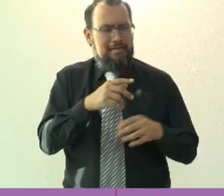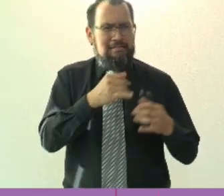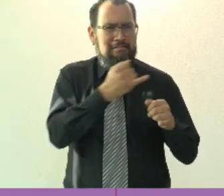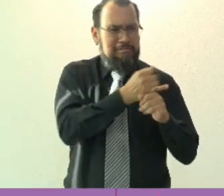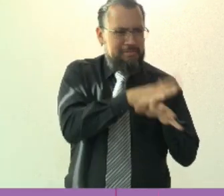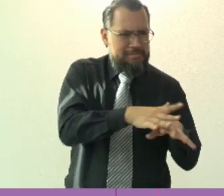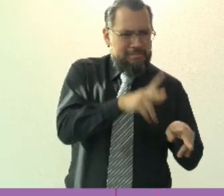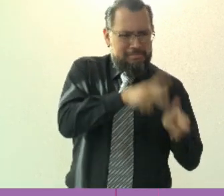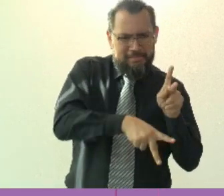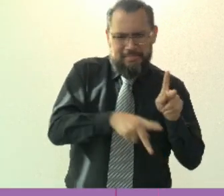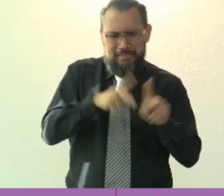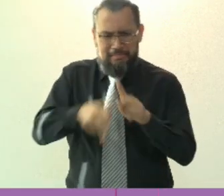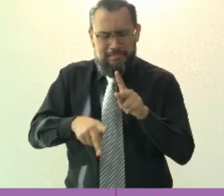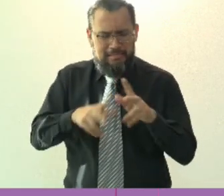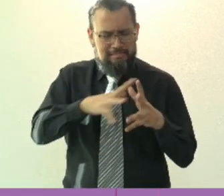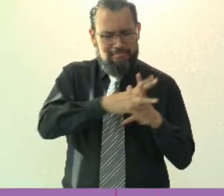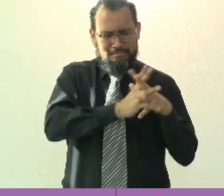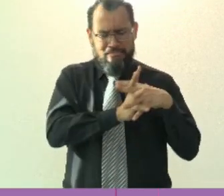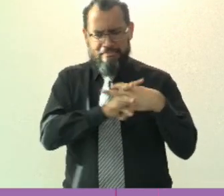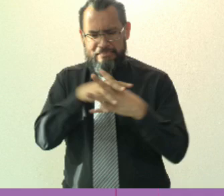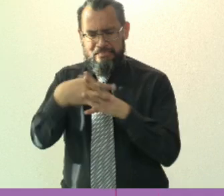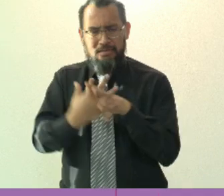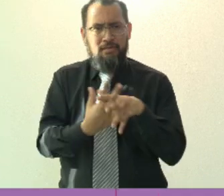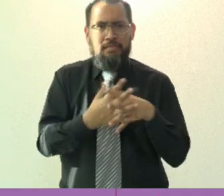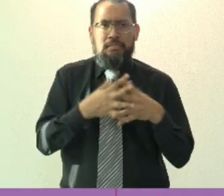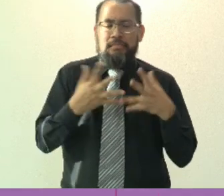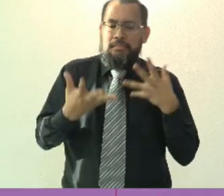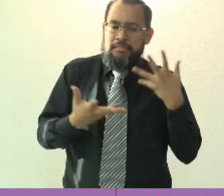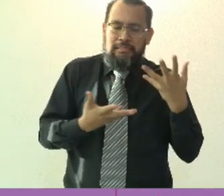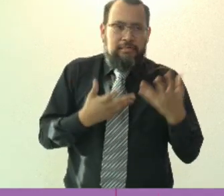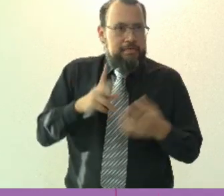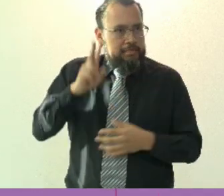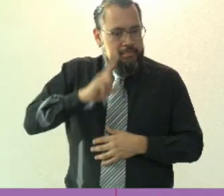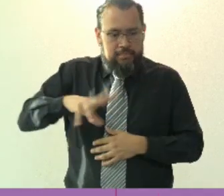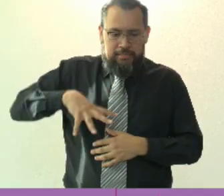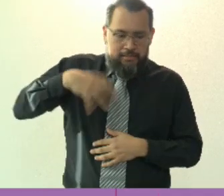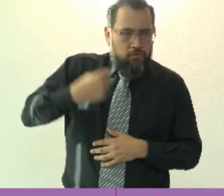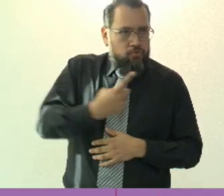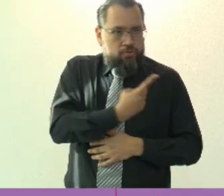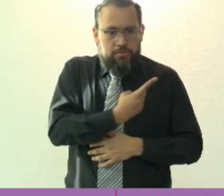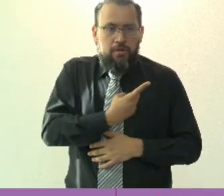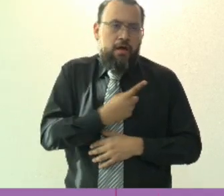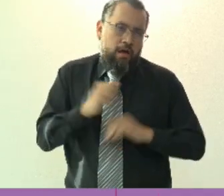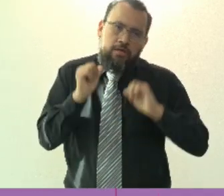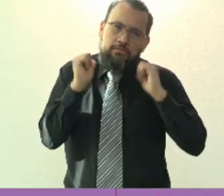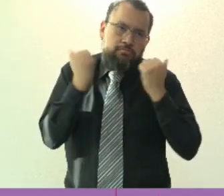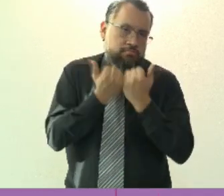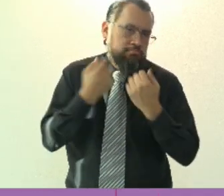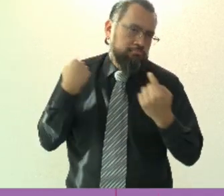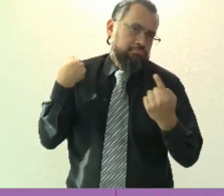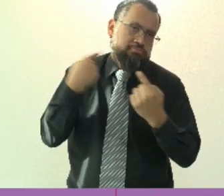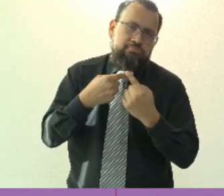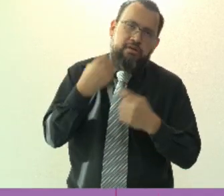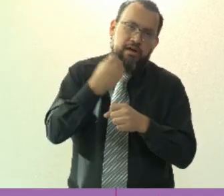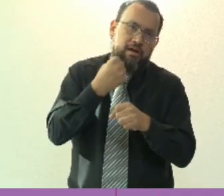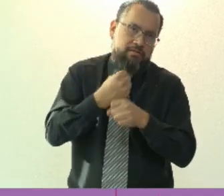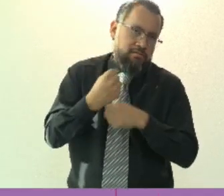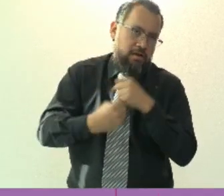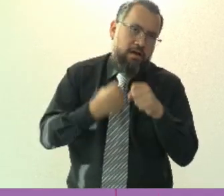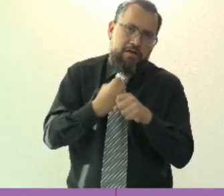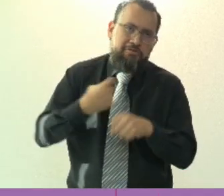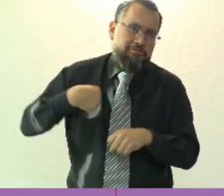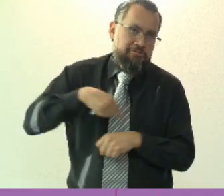haces? Pues literalmente en un ejercicio de hágalo usted mismo, como la sociedad civil lo hemos hecho desde hace años en este país,